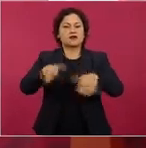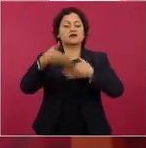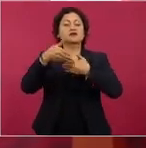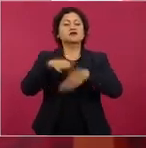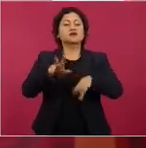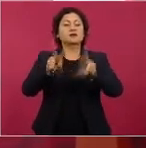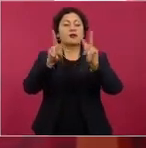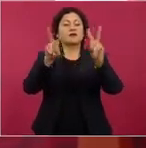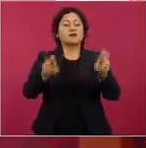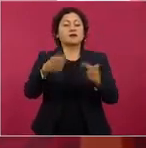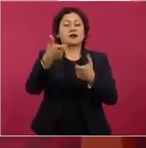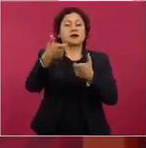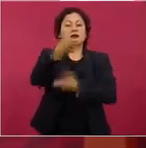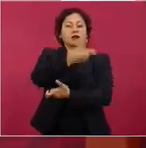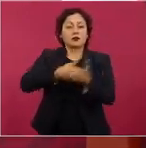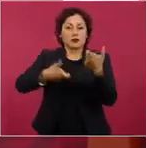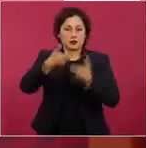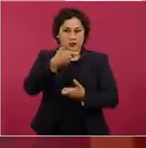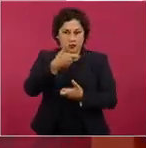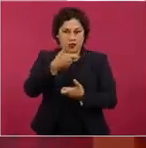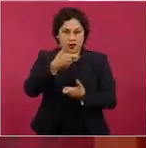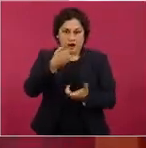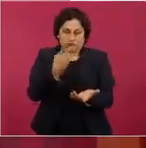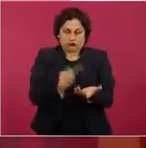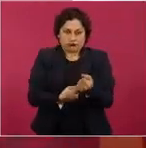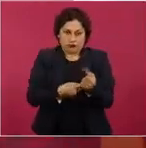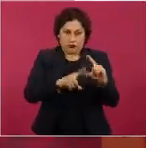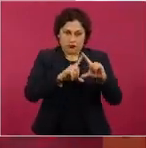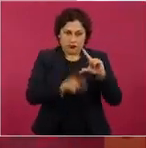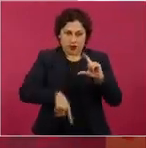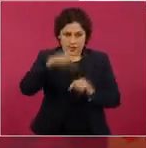datos económicos del país,